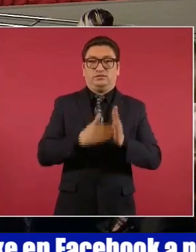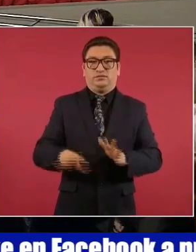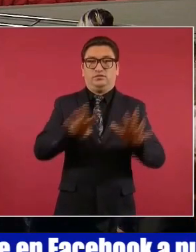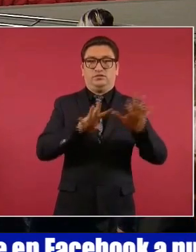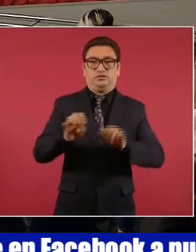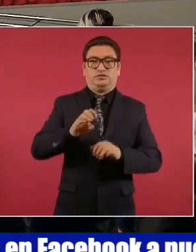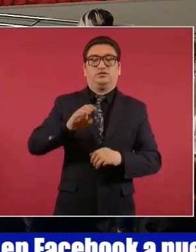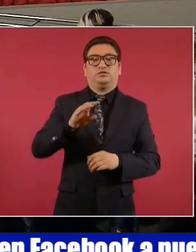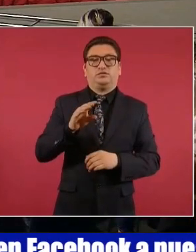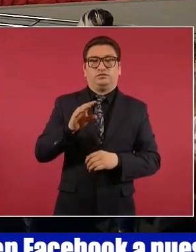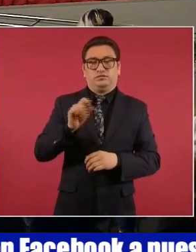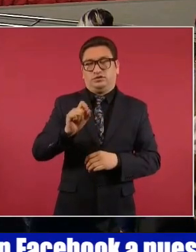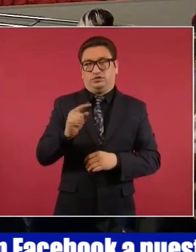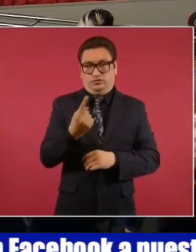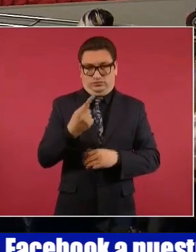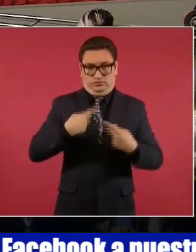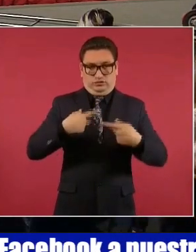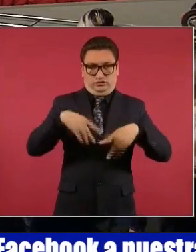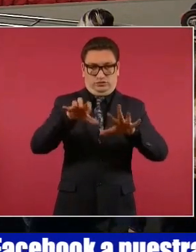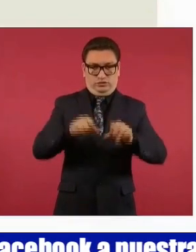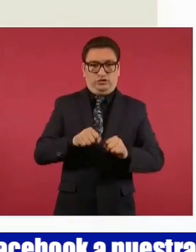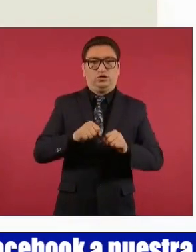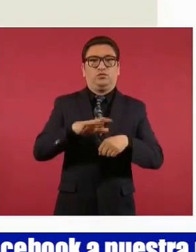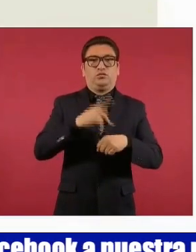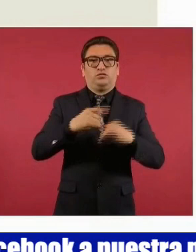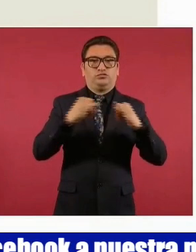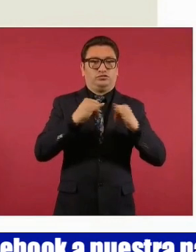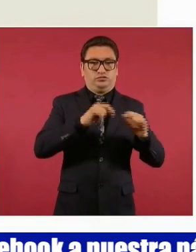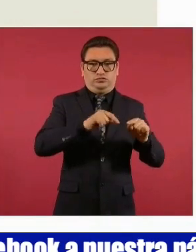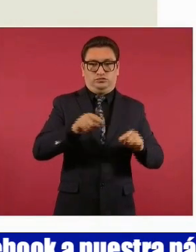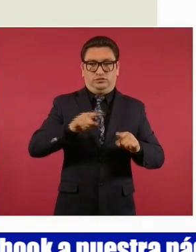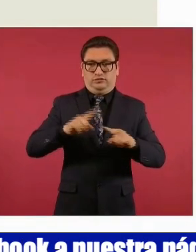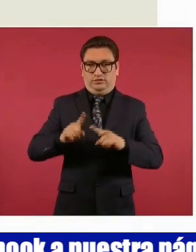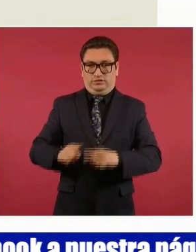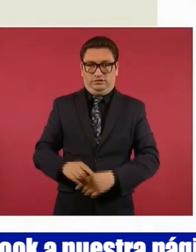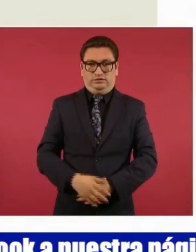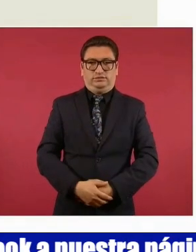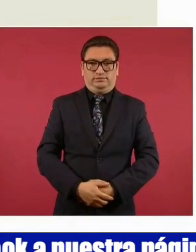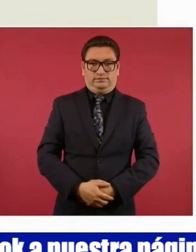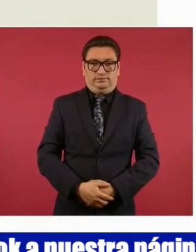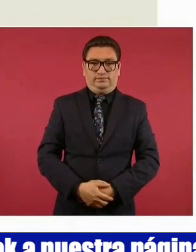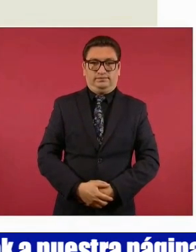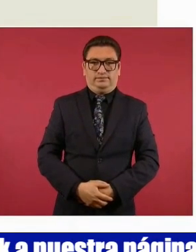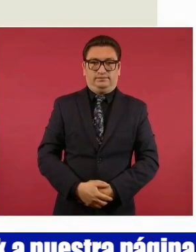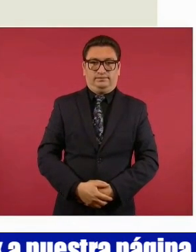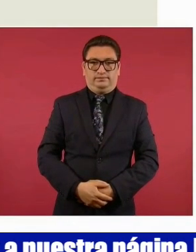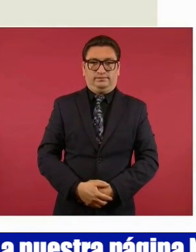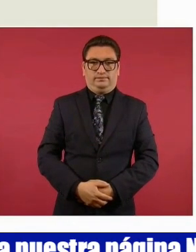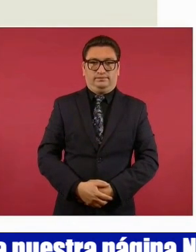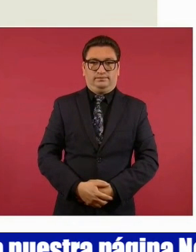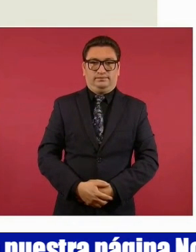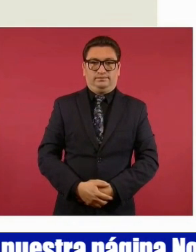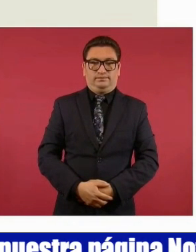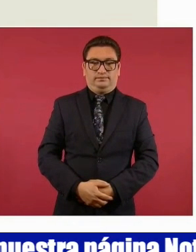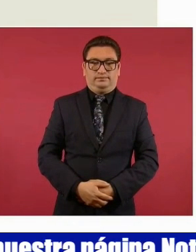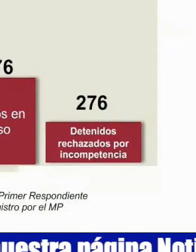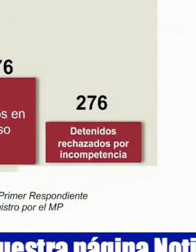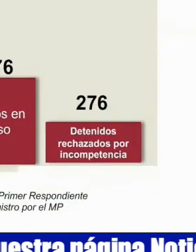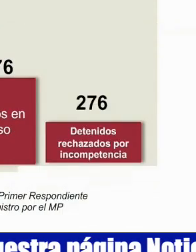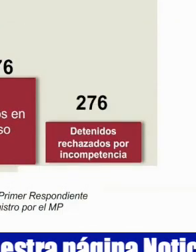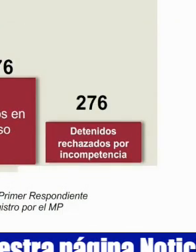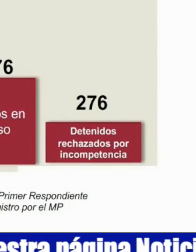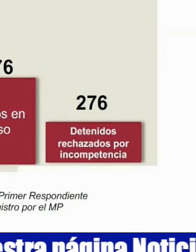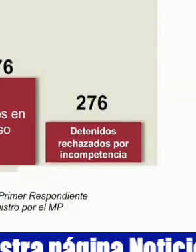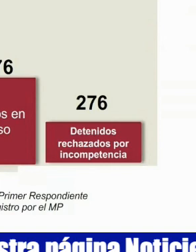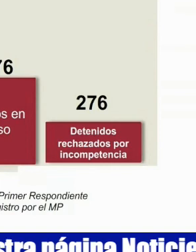7.921 detenidos por parte de todas las instituciones de seguridad pública y se fueron presentados ante el Ministerio